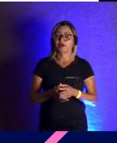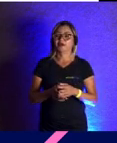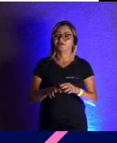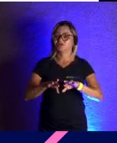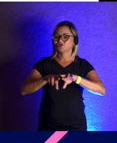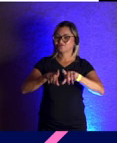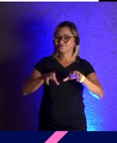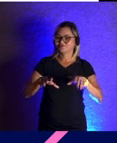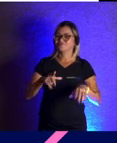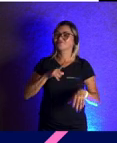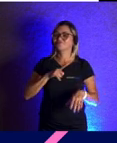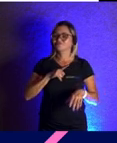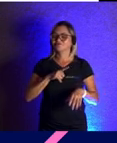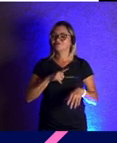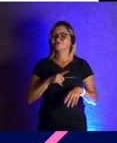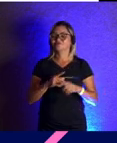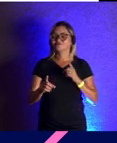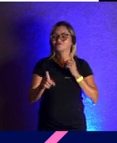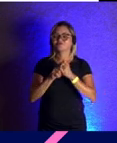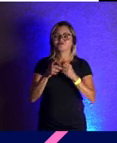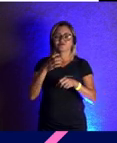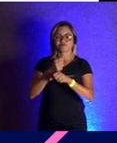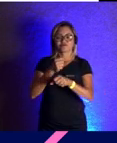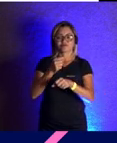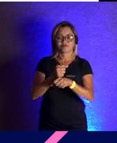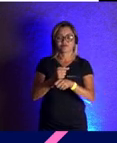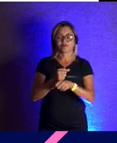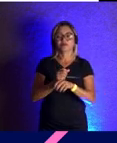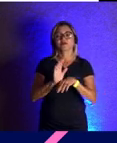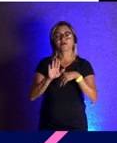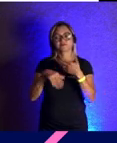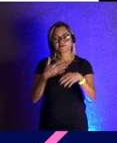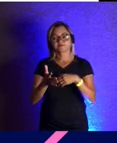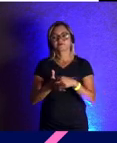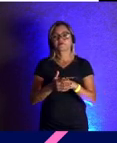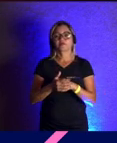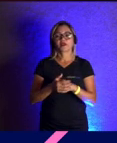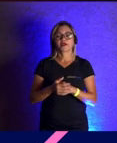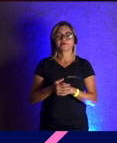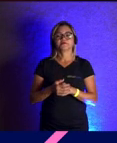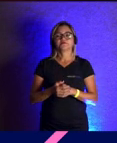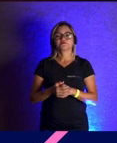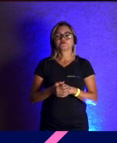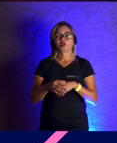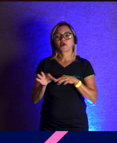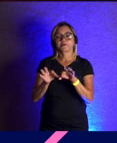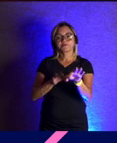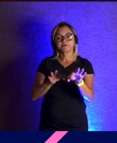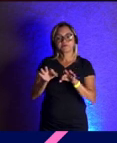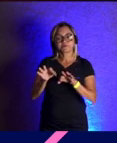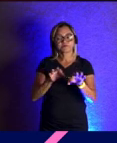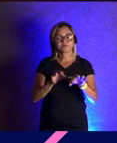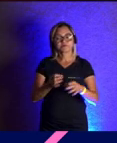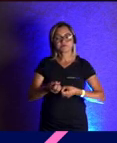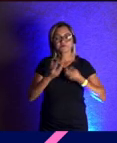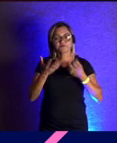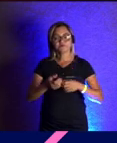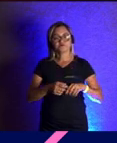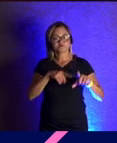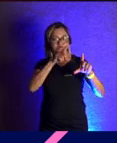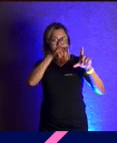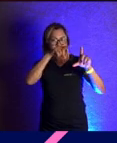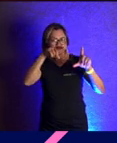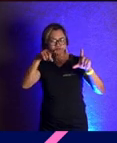activados. Lo que nos llama la atención es justo el nombre de las cosas malas de los fondos. Esta información sale de que podemos utilizar